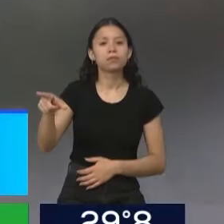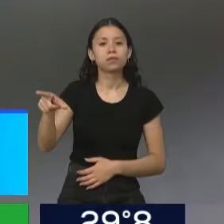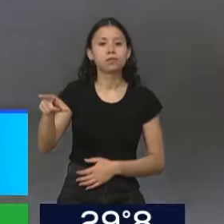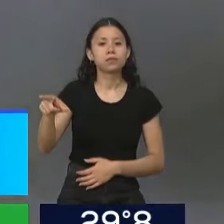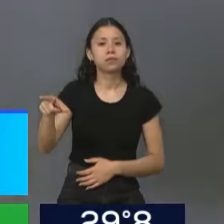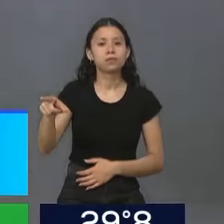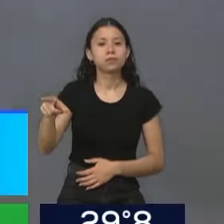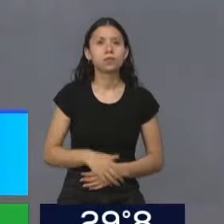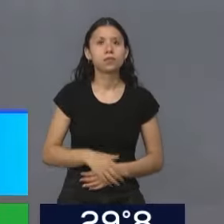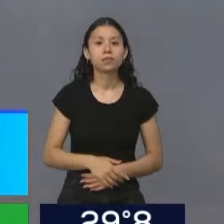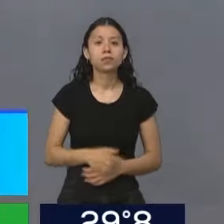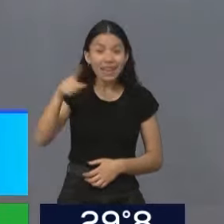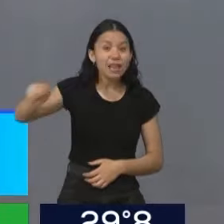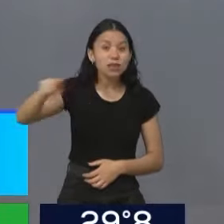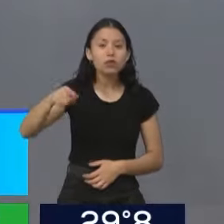ellos,